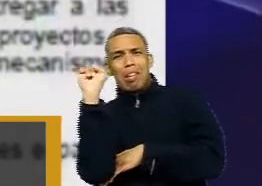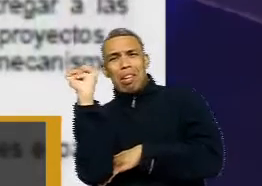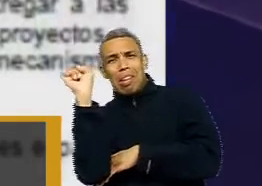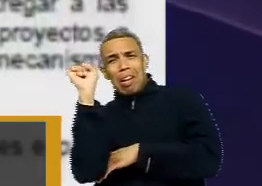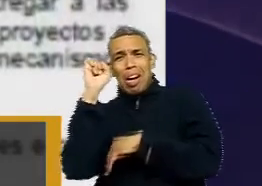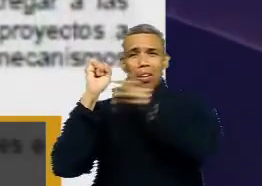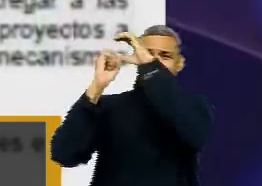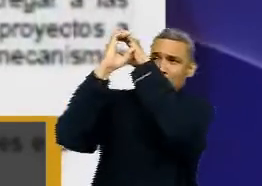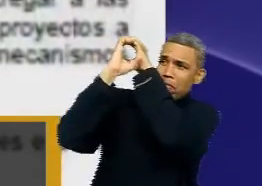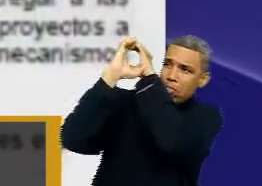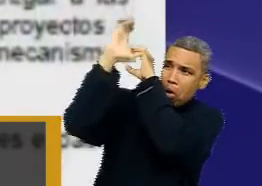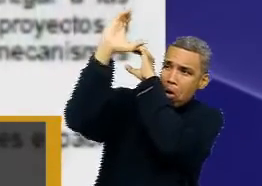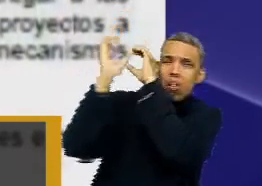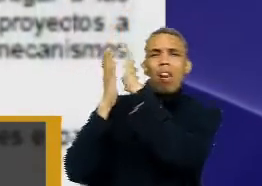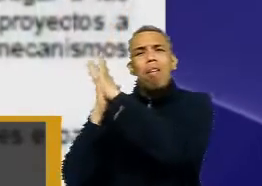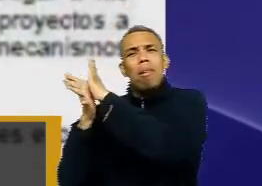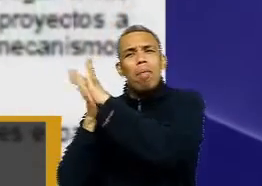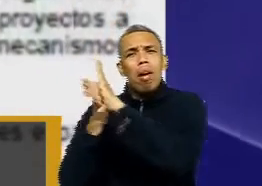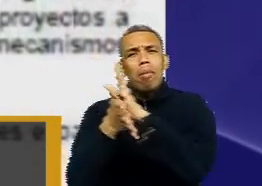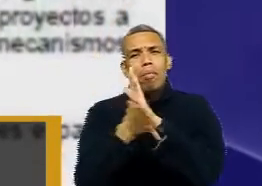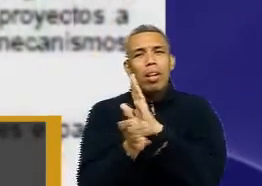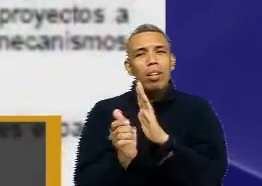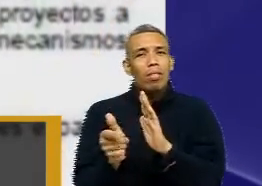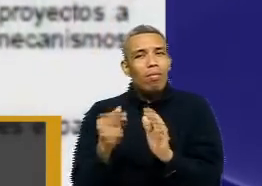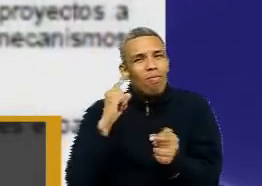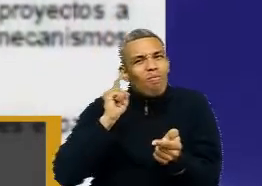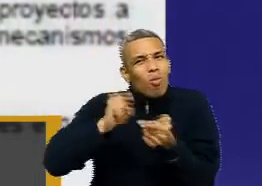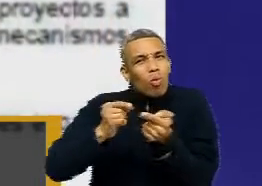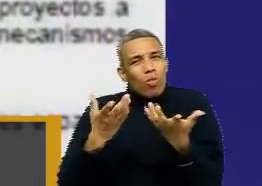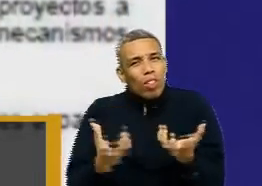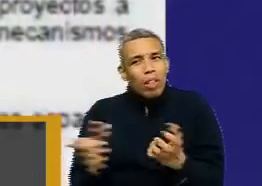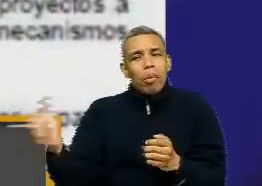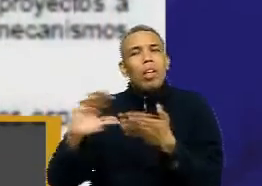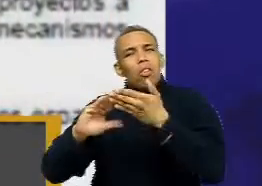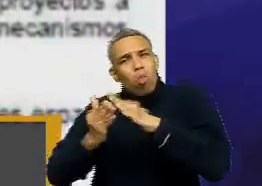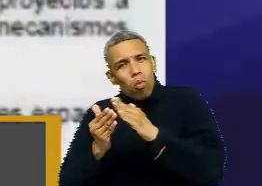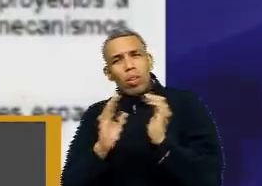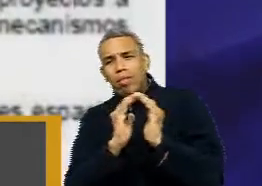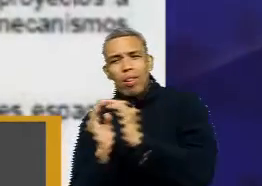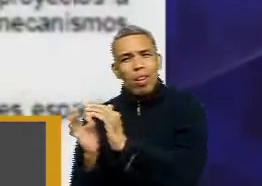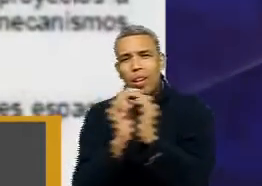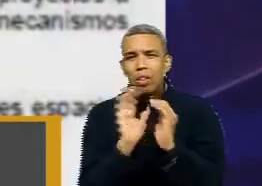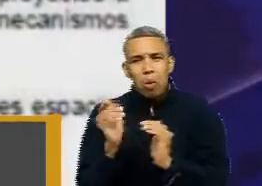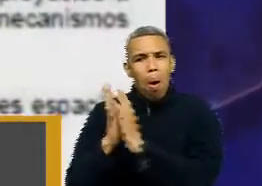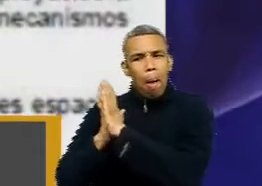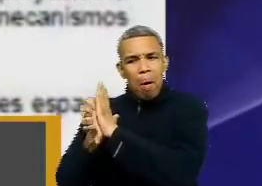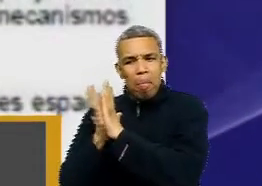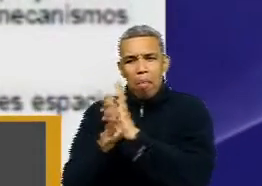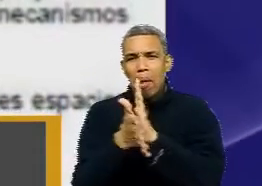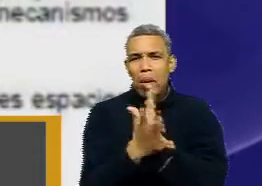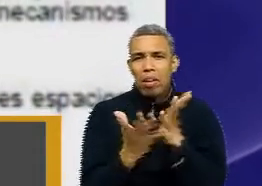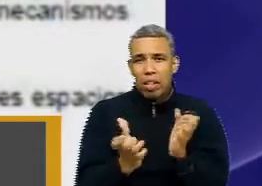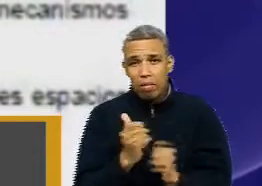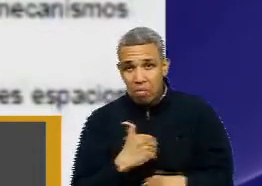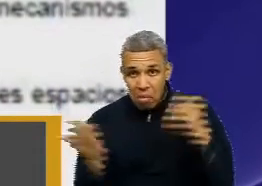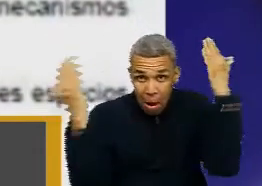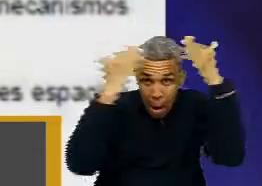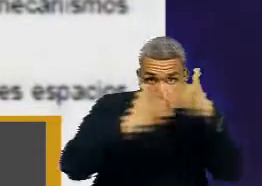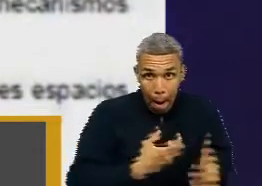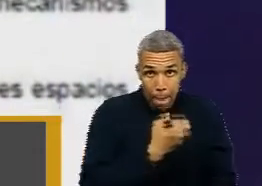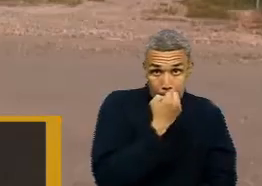al mayor número de habitantes de las 31 veredas del corregimiento del centro. En La Sira Infantas garantizamos transparencia y oportunidad en la